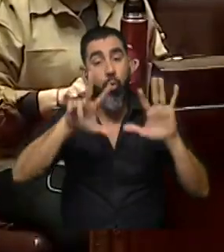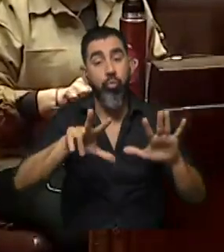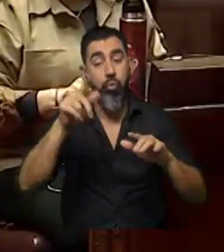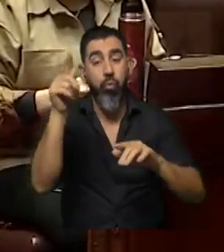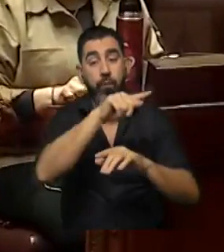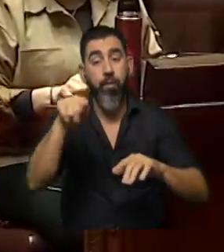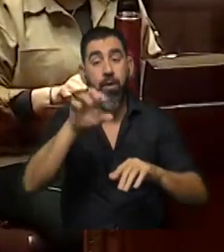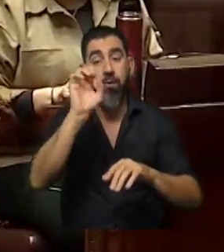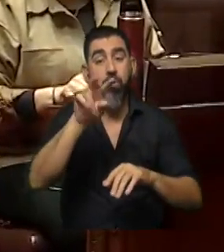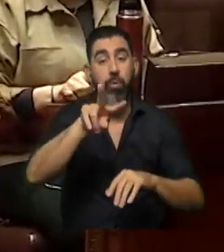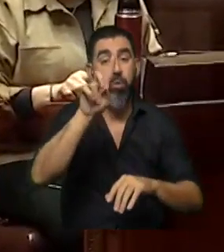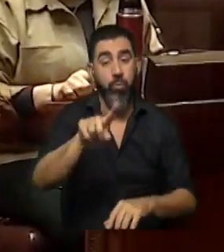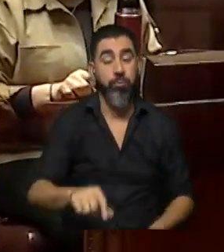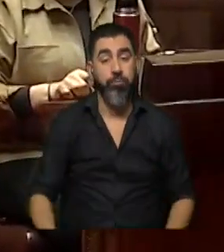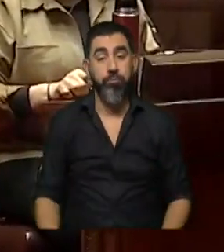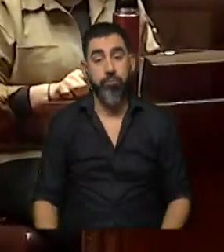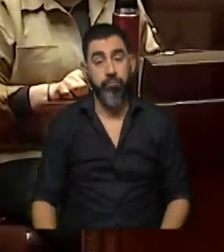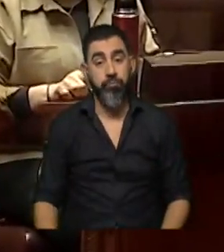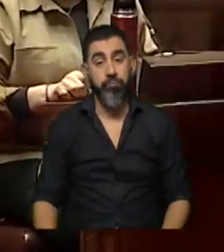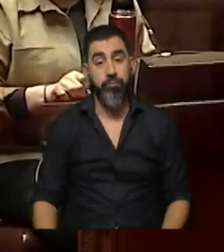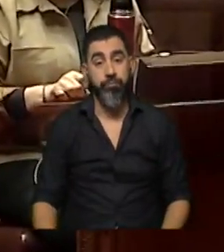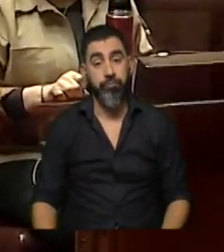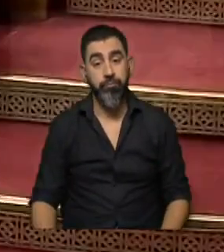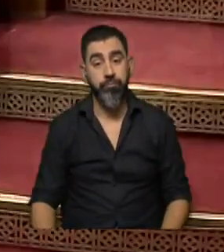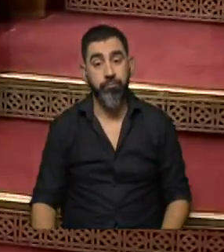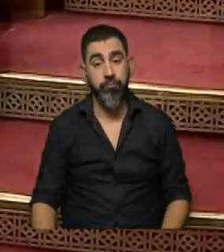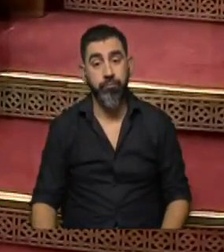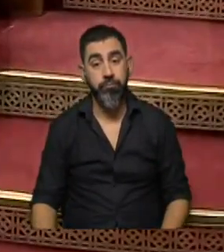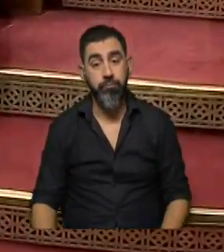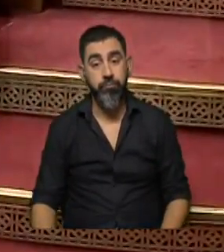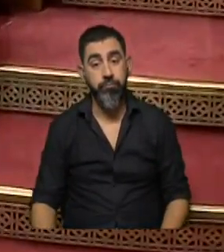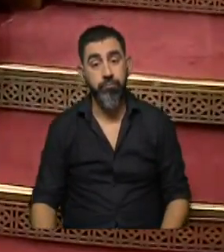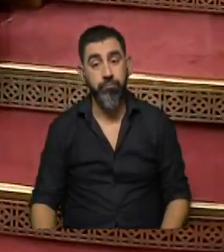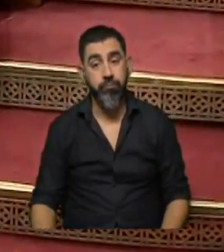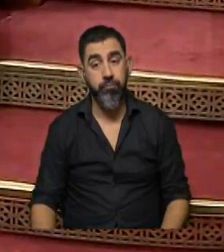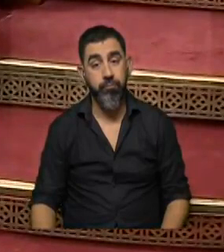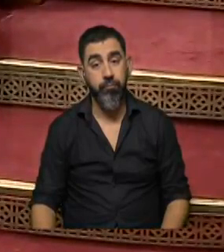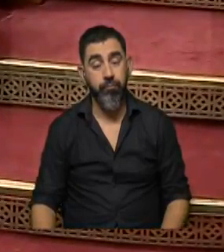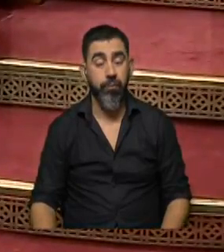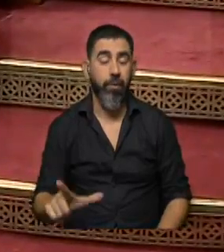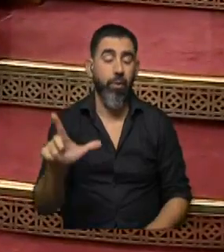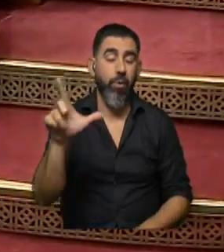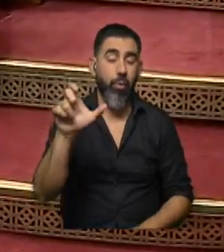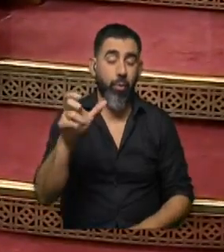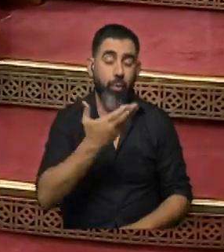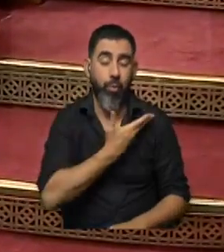348/021 ahí tienen el dato resulta evidente